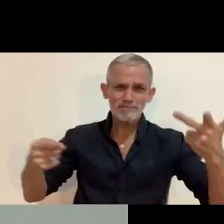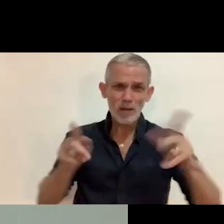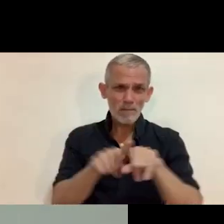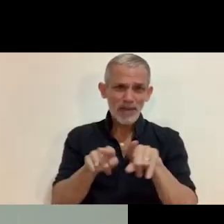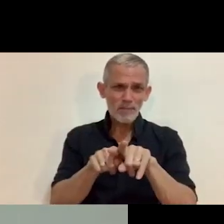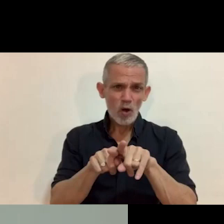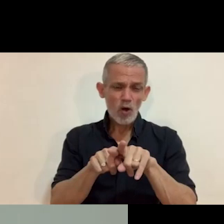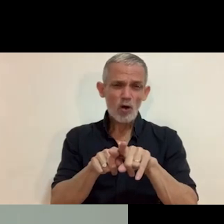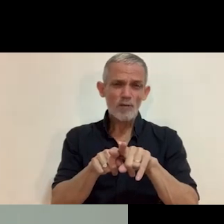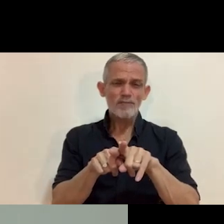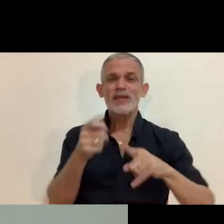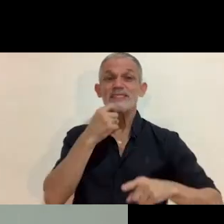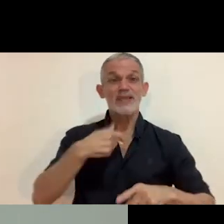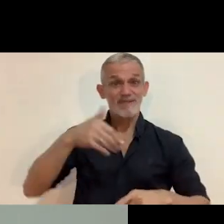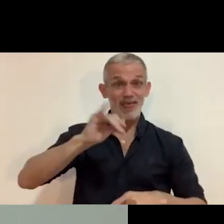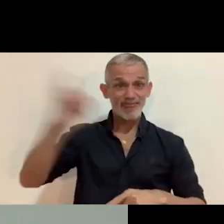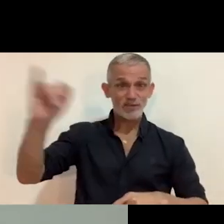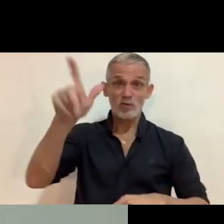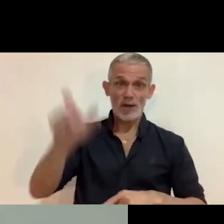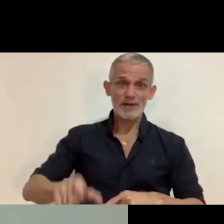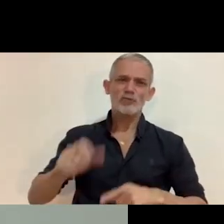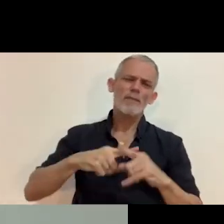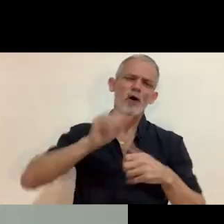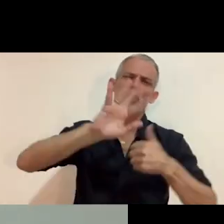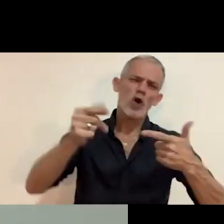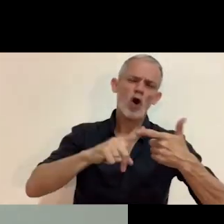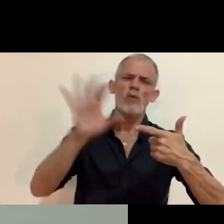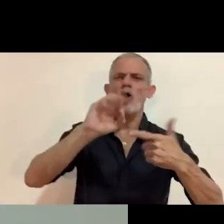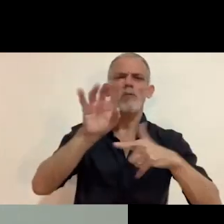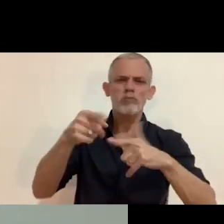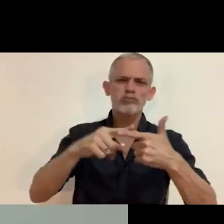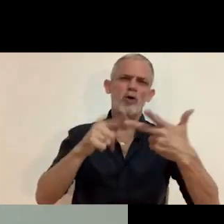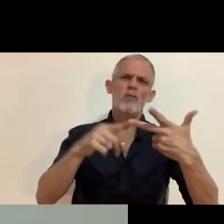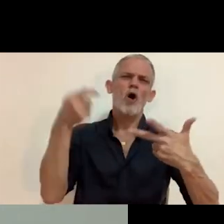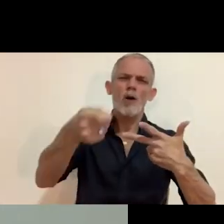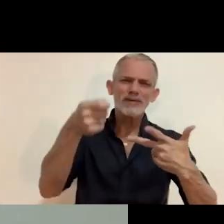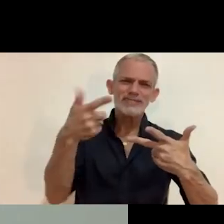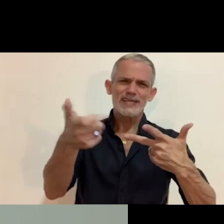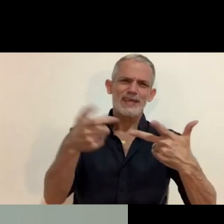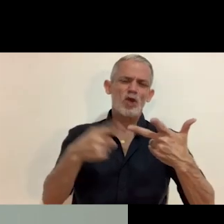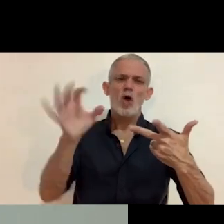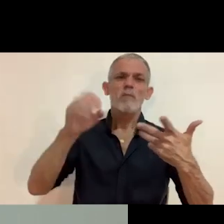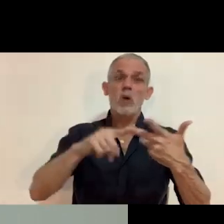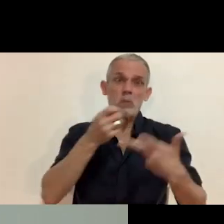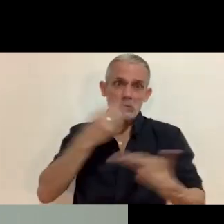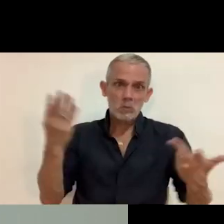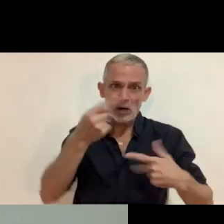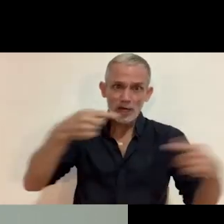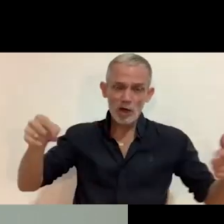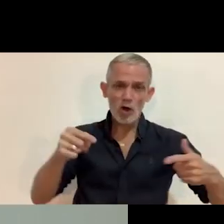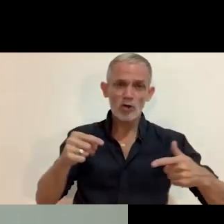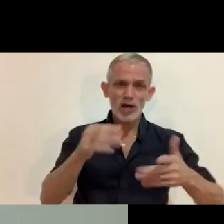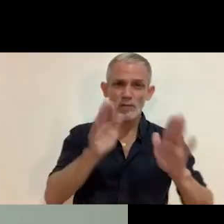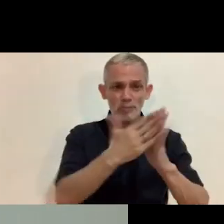¿Sí? Cuando se va a denunciar a una persona por robo, por hurto, por homicidio, por cualquier delito del Código